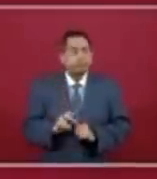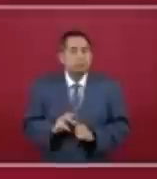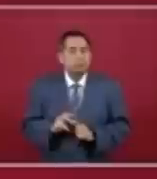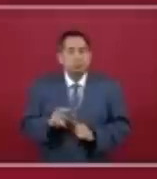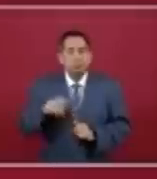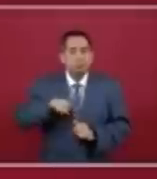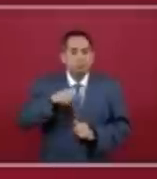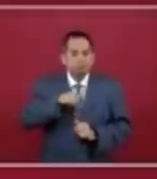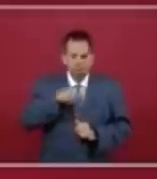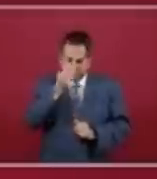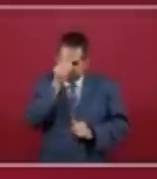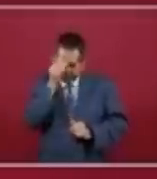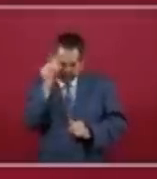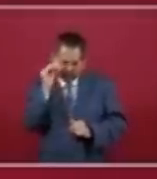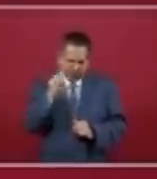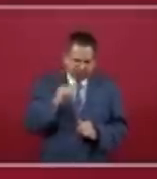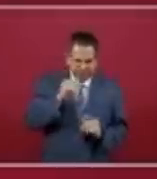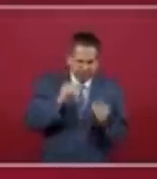atizar